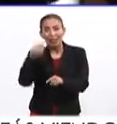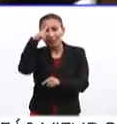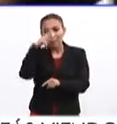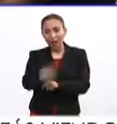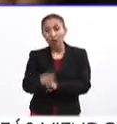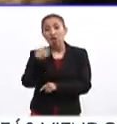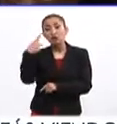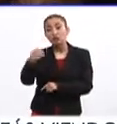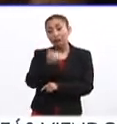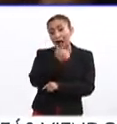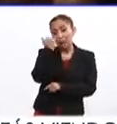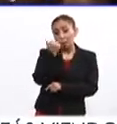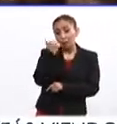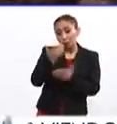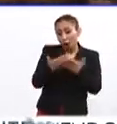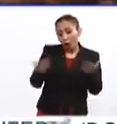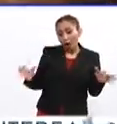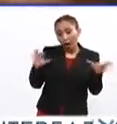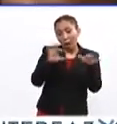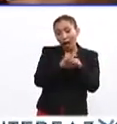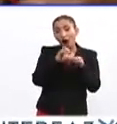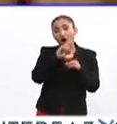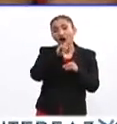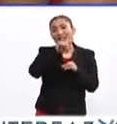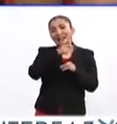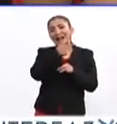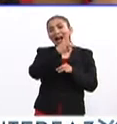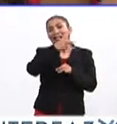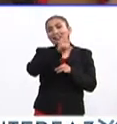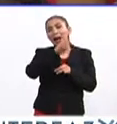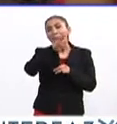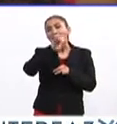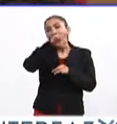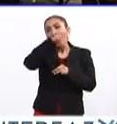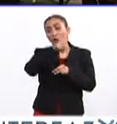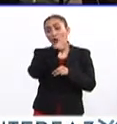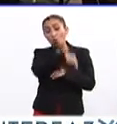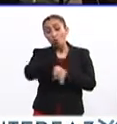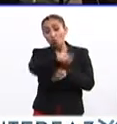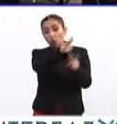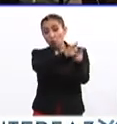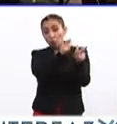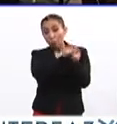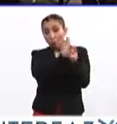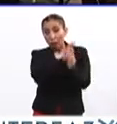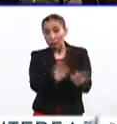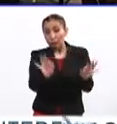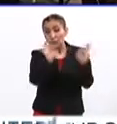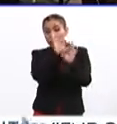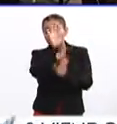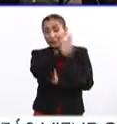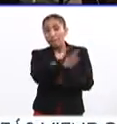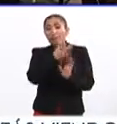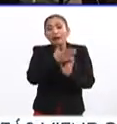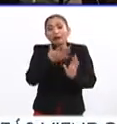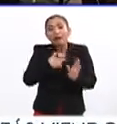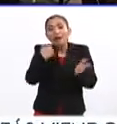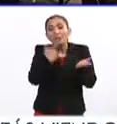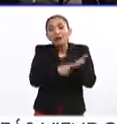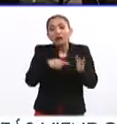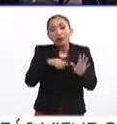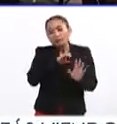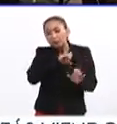México. Sus alumnos hoy forman parte de la Orquesta García Blanco, una de las agrupaciones más emblemáticas por contar con